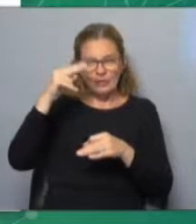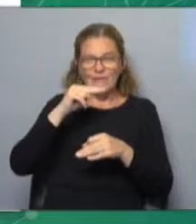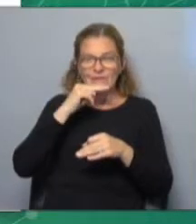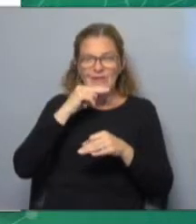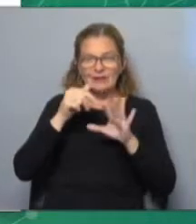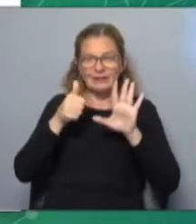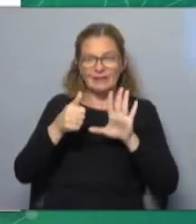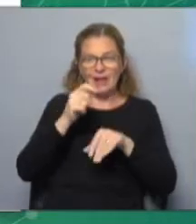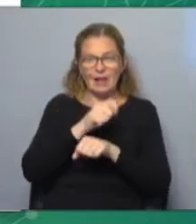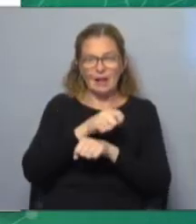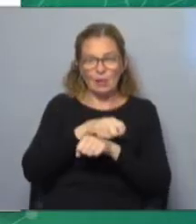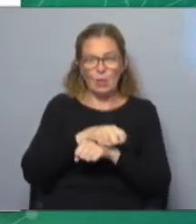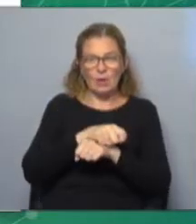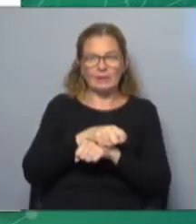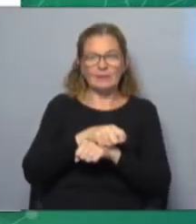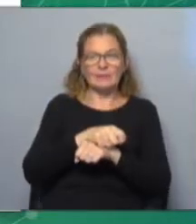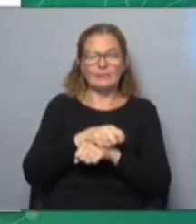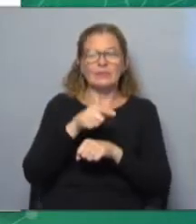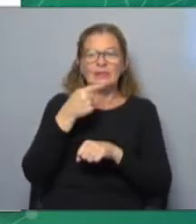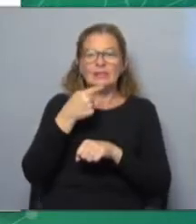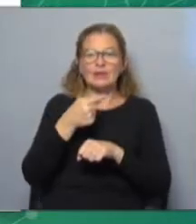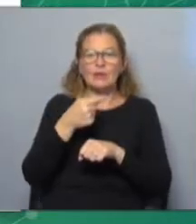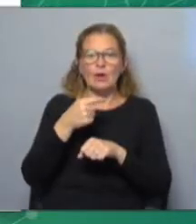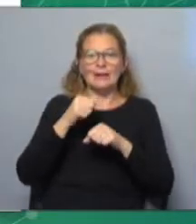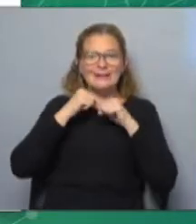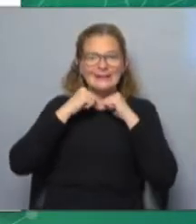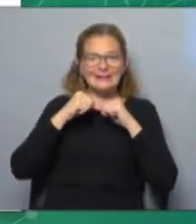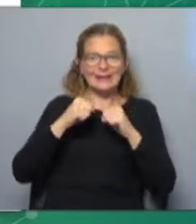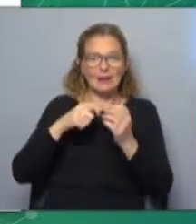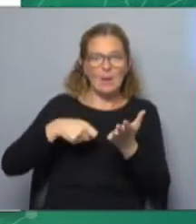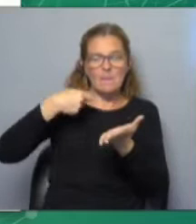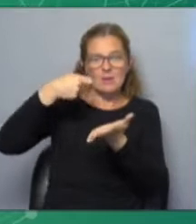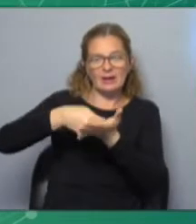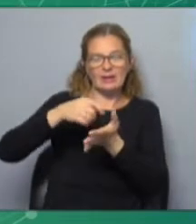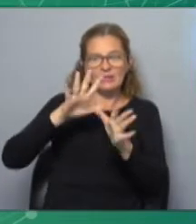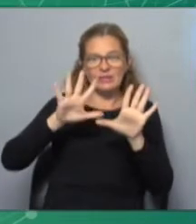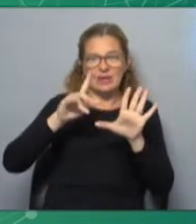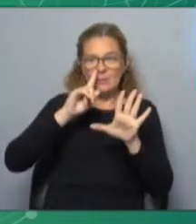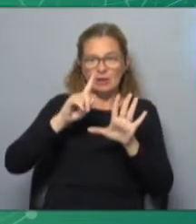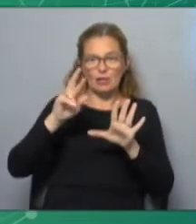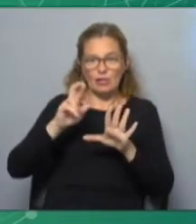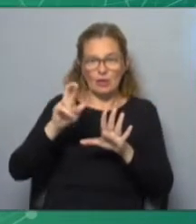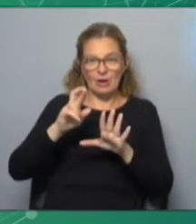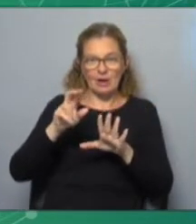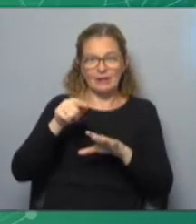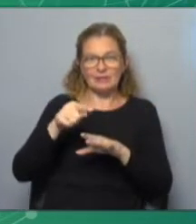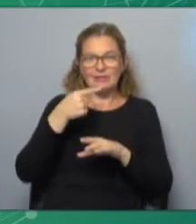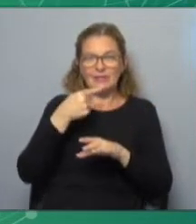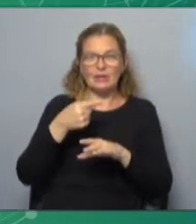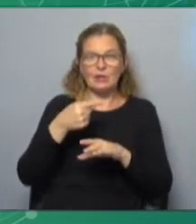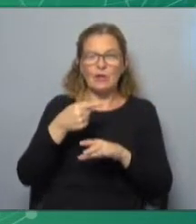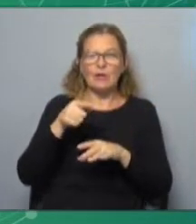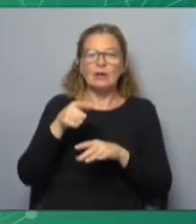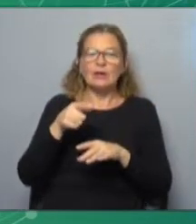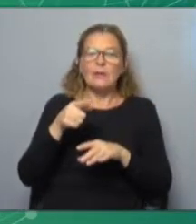6, el juez Alejandro Martínez de las Heras condenó a la Secretaría de Estado a pagarle 10.000 dólares por daño moral. Según el fallo al que excedió MD